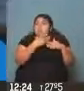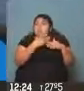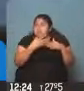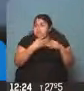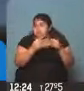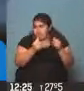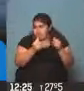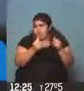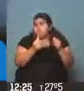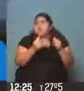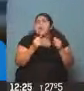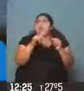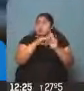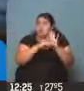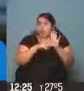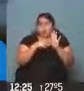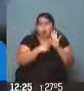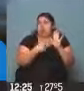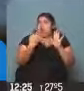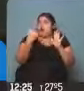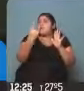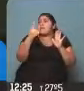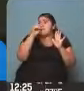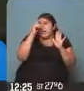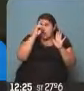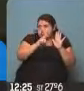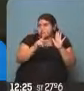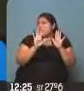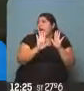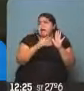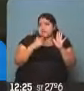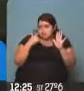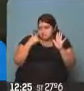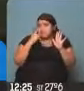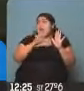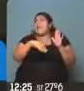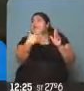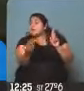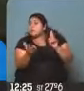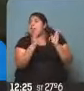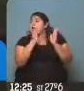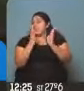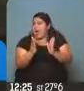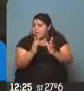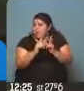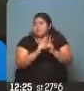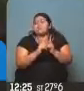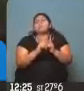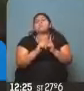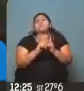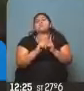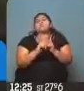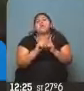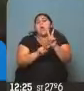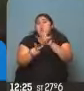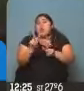responde a un protocolo que fue lo primero que se hizo y lo que siempre se hace en estos casos luego viene la segunda búsqueda que es la que digamos como le